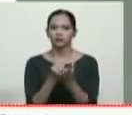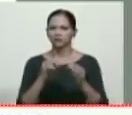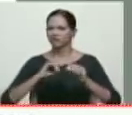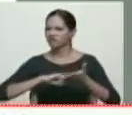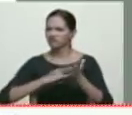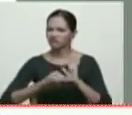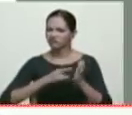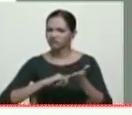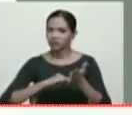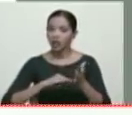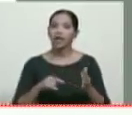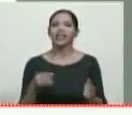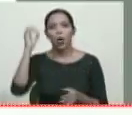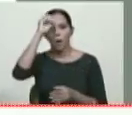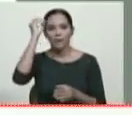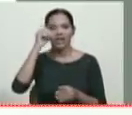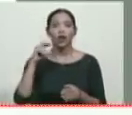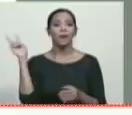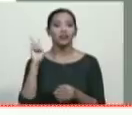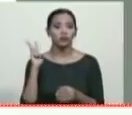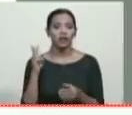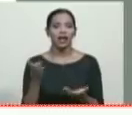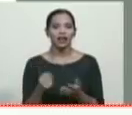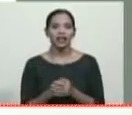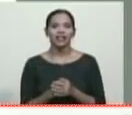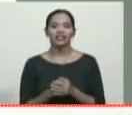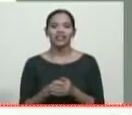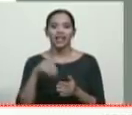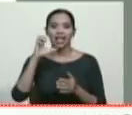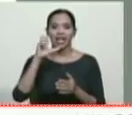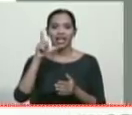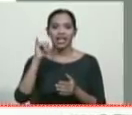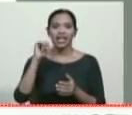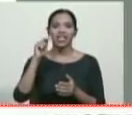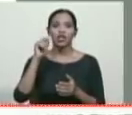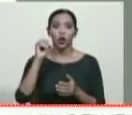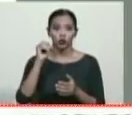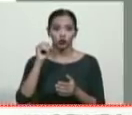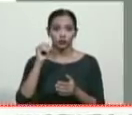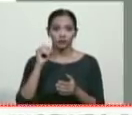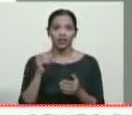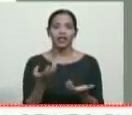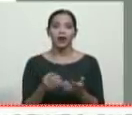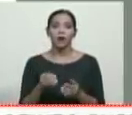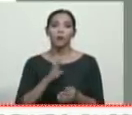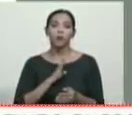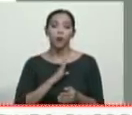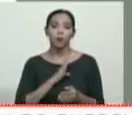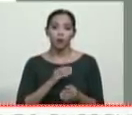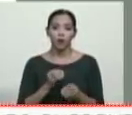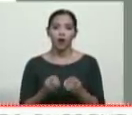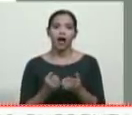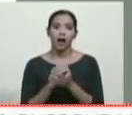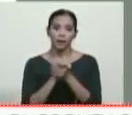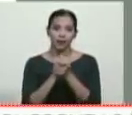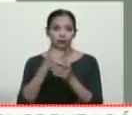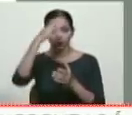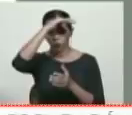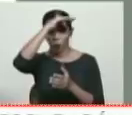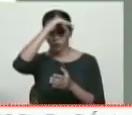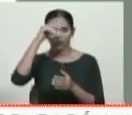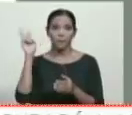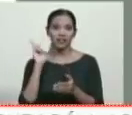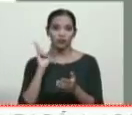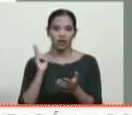¿Qué opinan los venezolanos de la reciente declaración de Elliot Abrams, enviado especial de Trump para Venezuela, sobre el